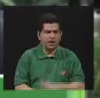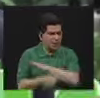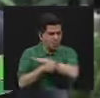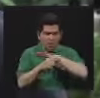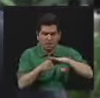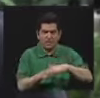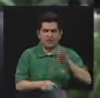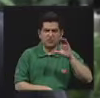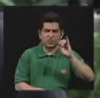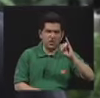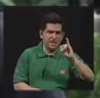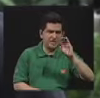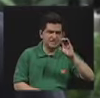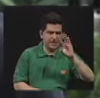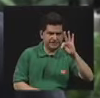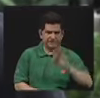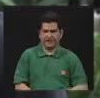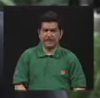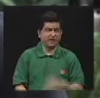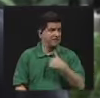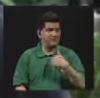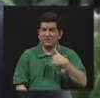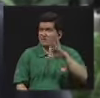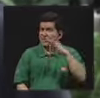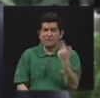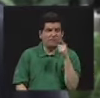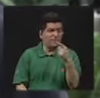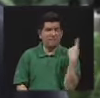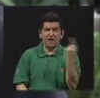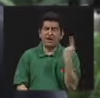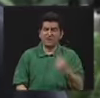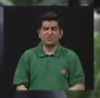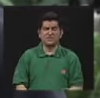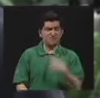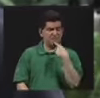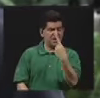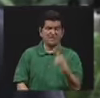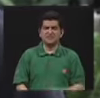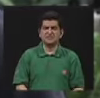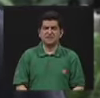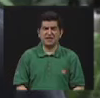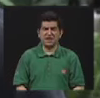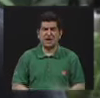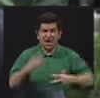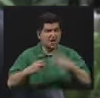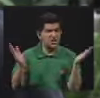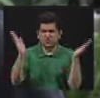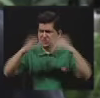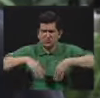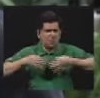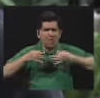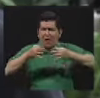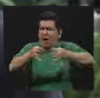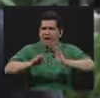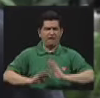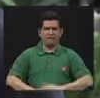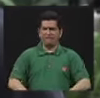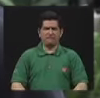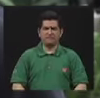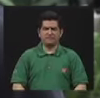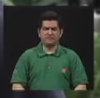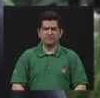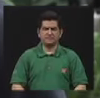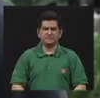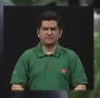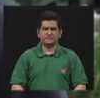trabajando con el ICT. No hubo manera, ellos siempre han sostenido que no hay crisis en el